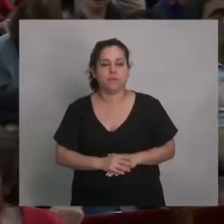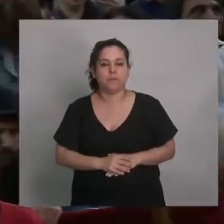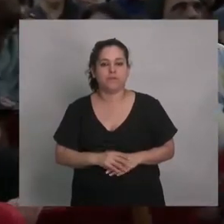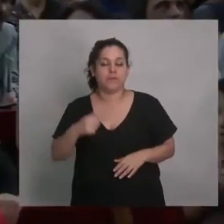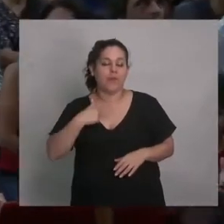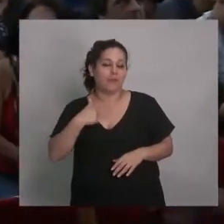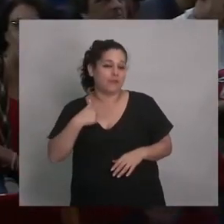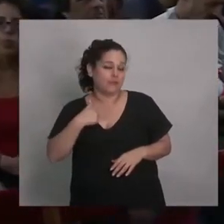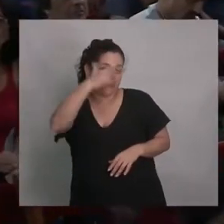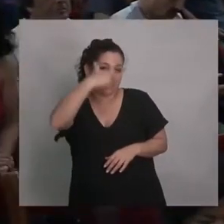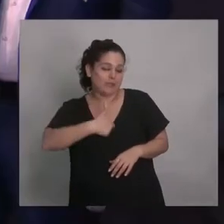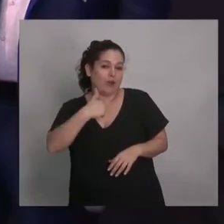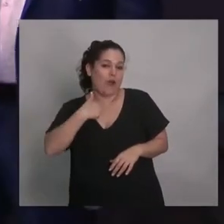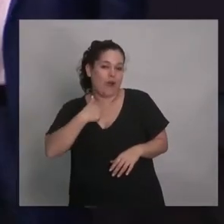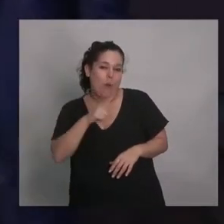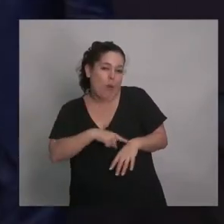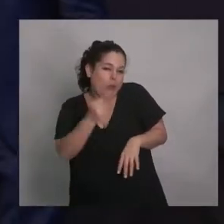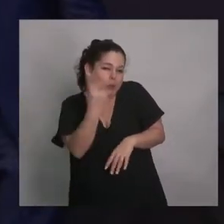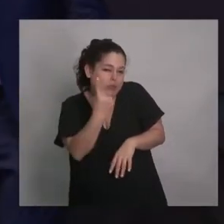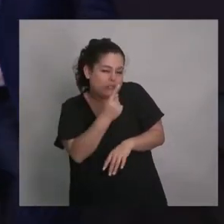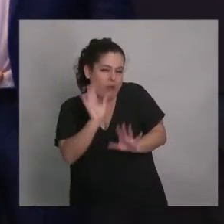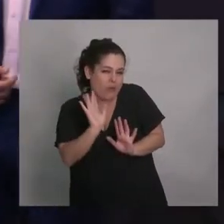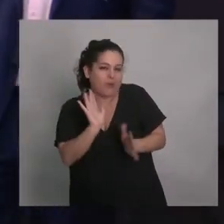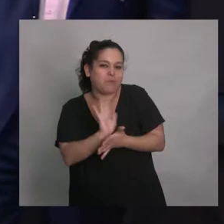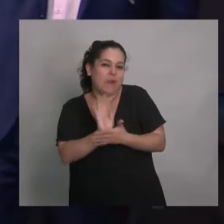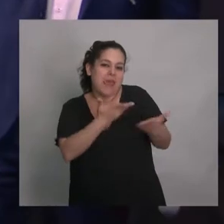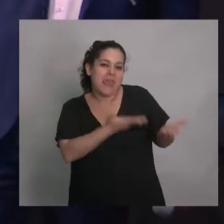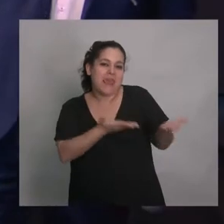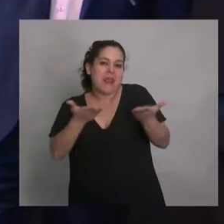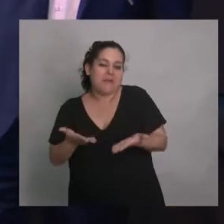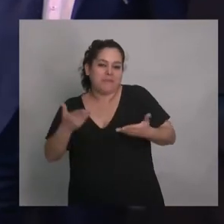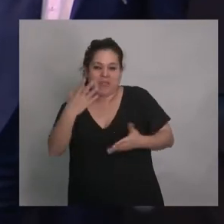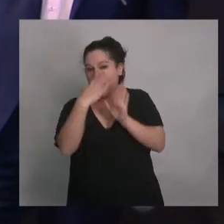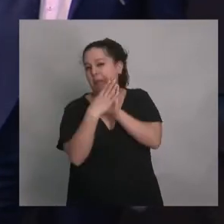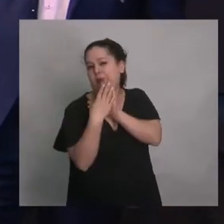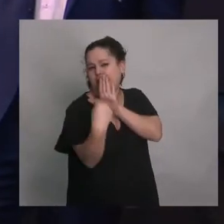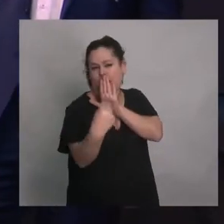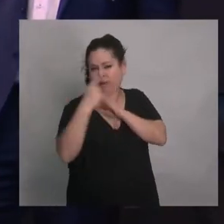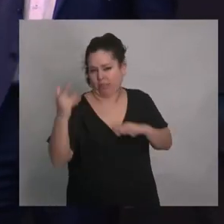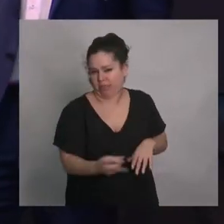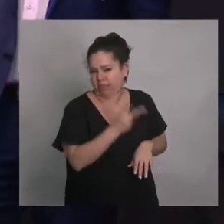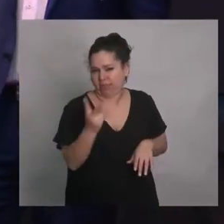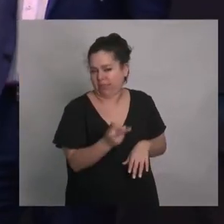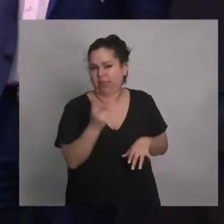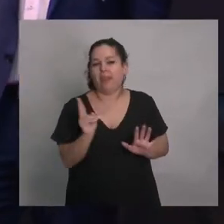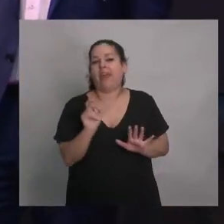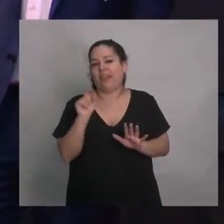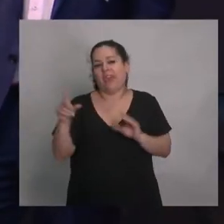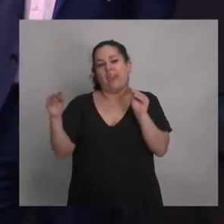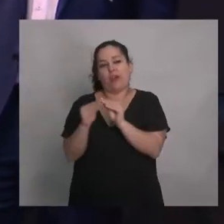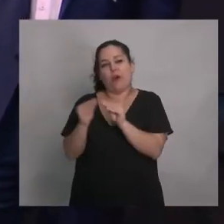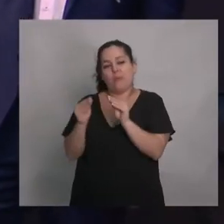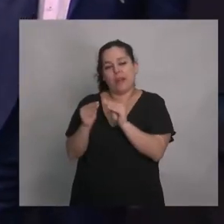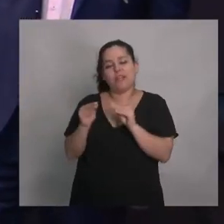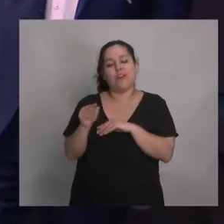no me voy a convertir por un segundo en un imitador malo de el compañero